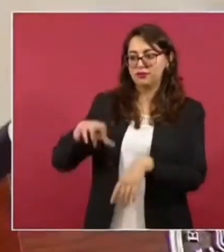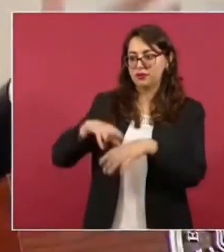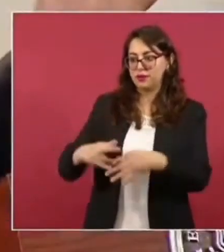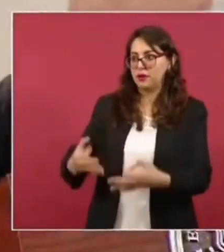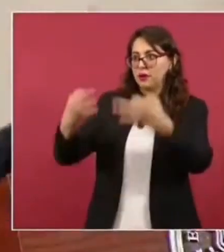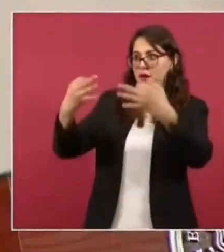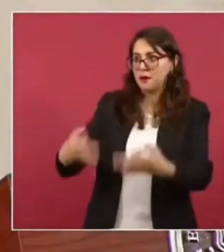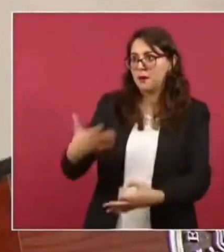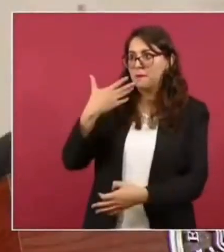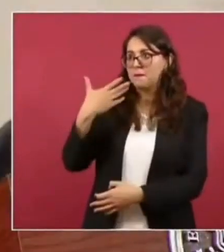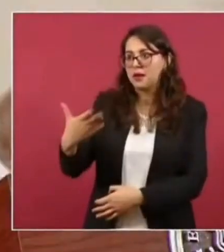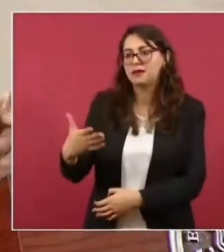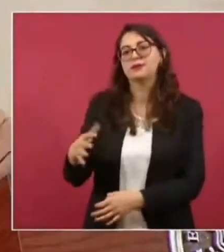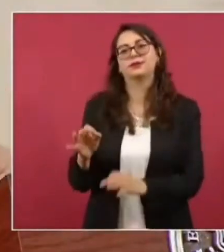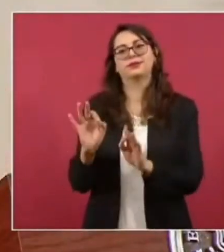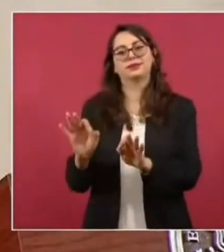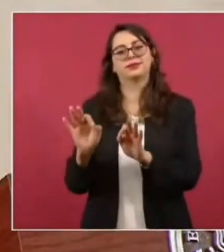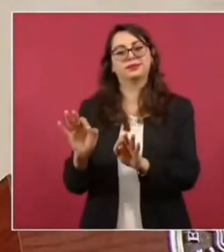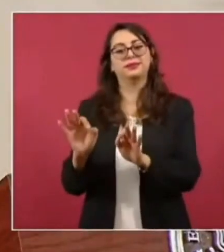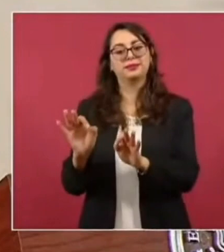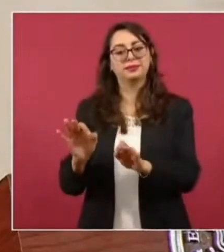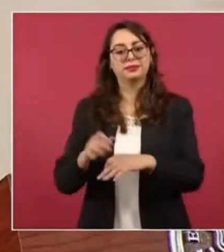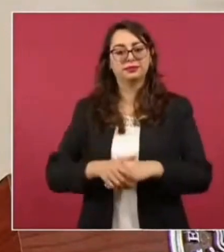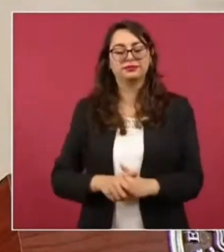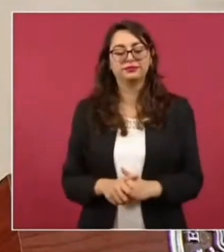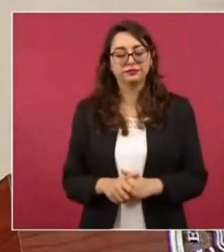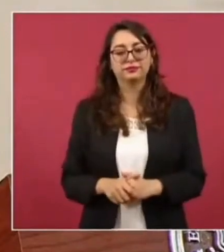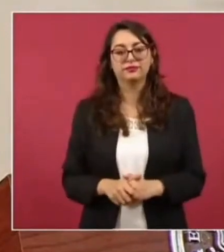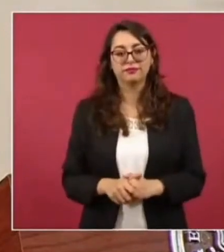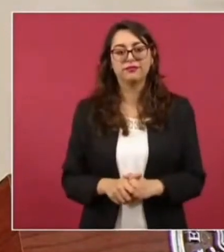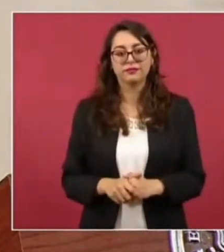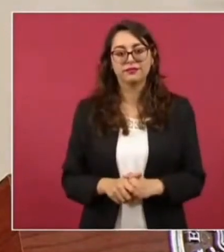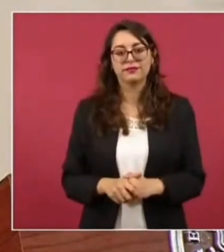Nada más para decirlo con mucha claridad,